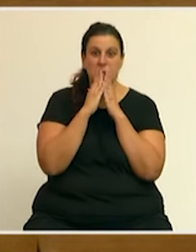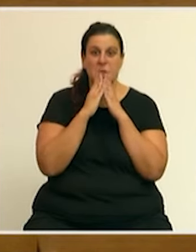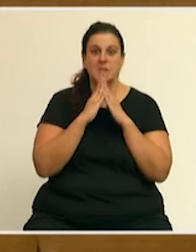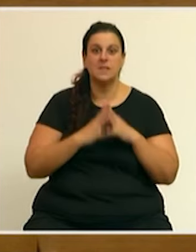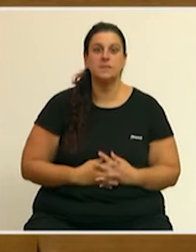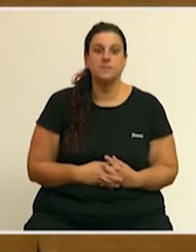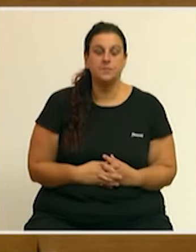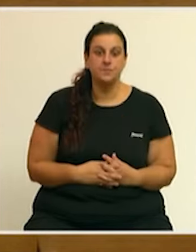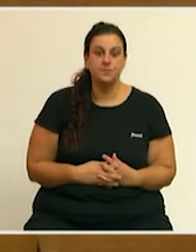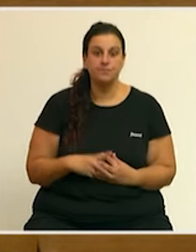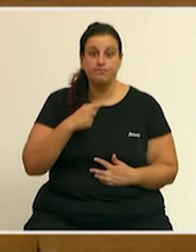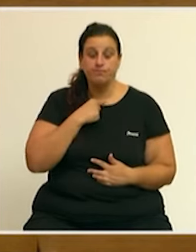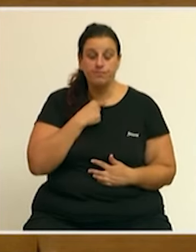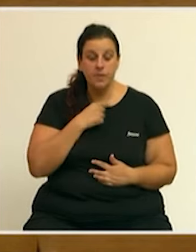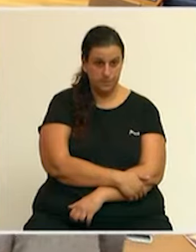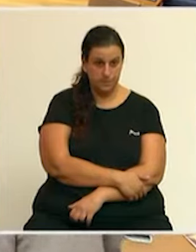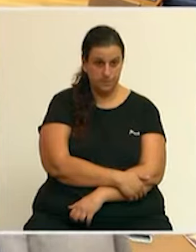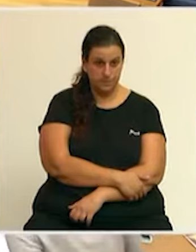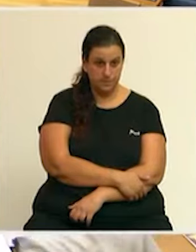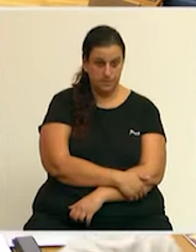me gustaría en primer lugar